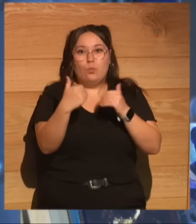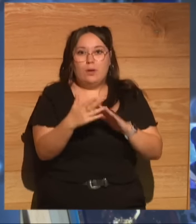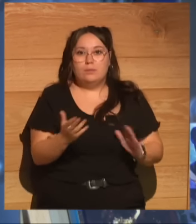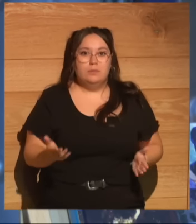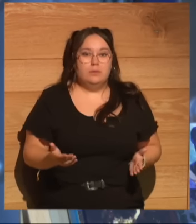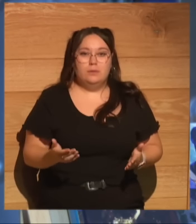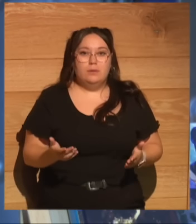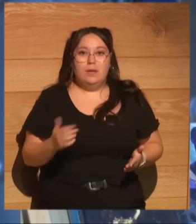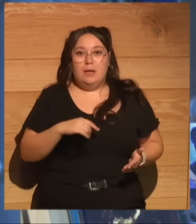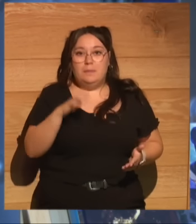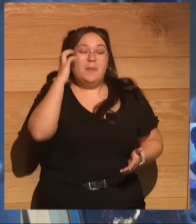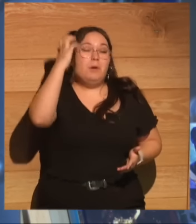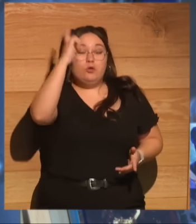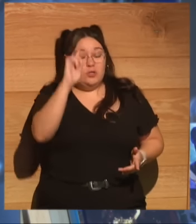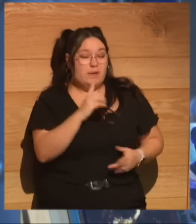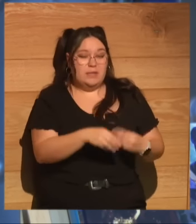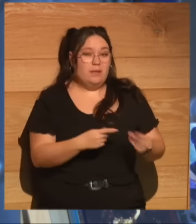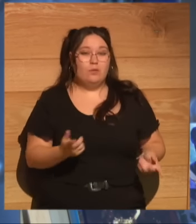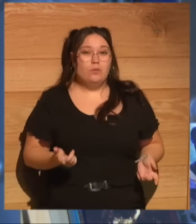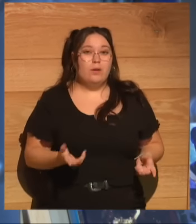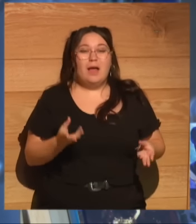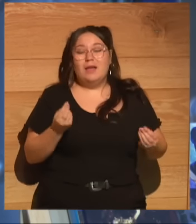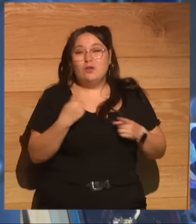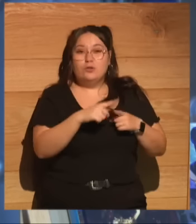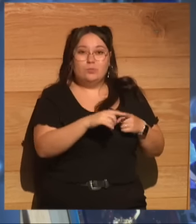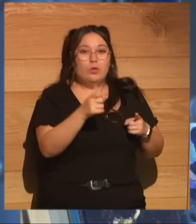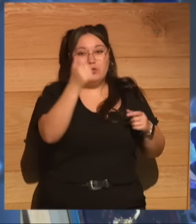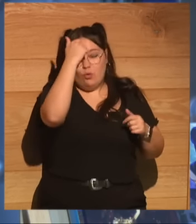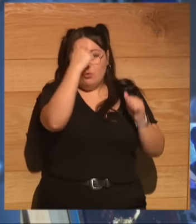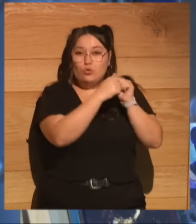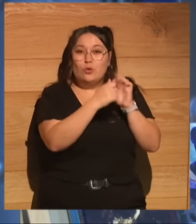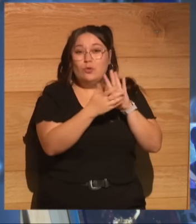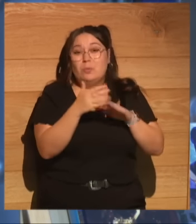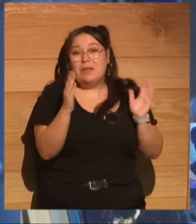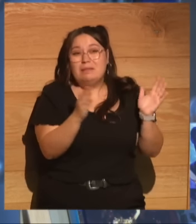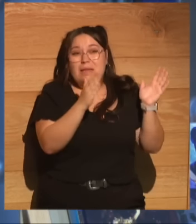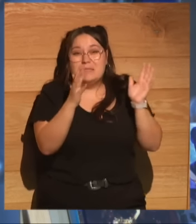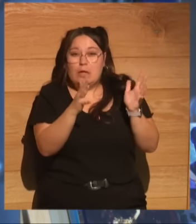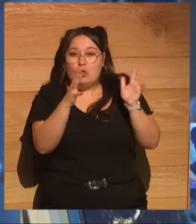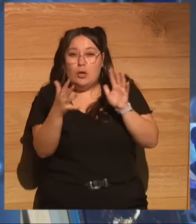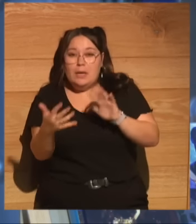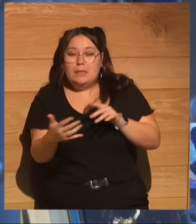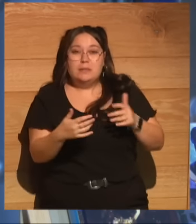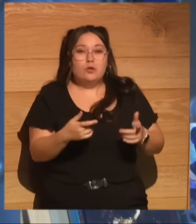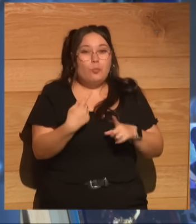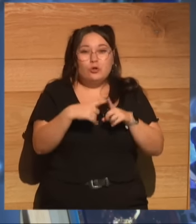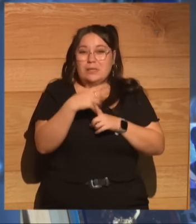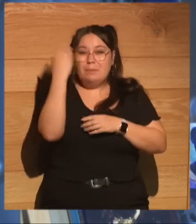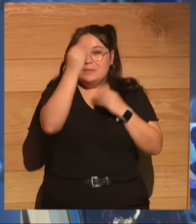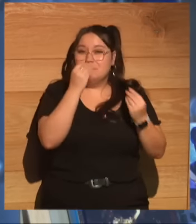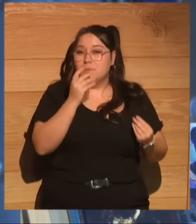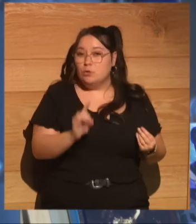está haciendo. De hecho, hay cosas incluso muy torpes, en transiciones, cosas que no están del todo todavía pensadas.